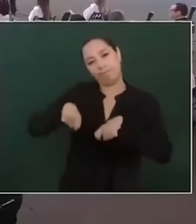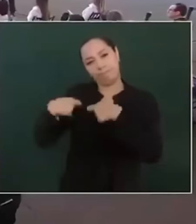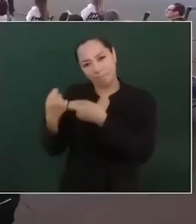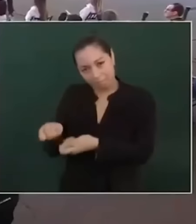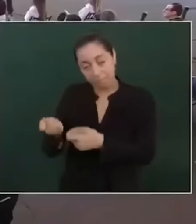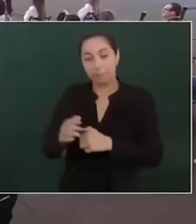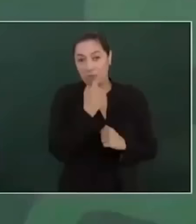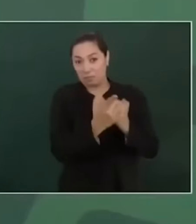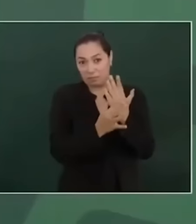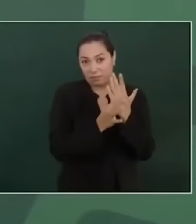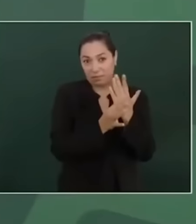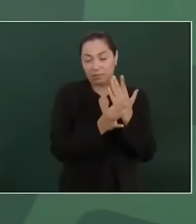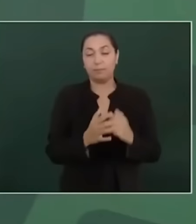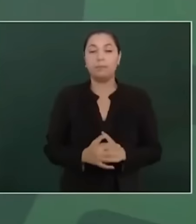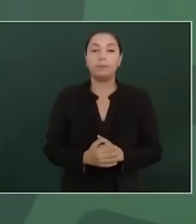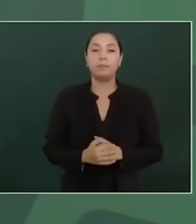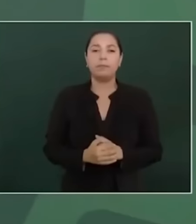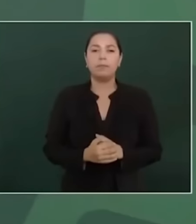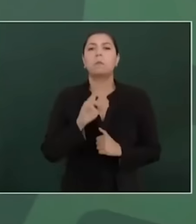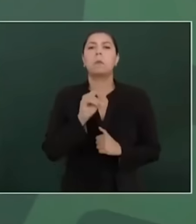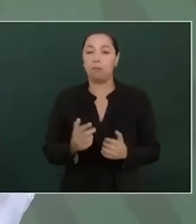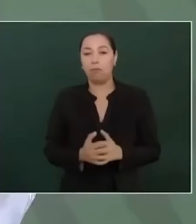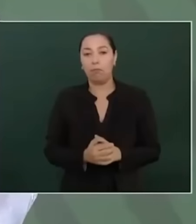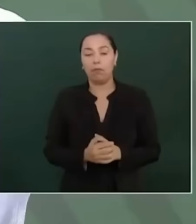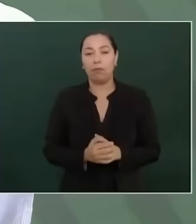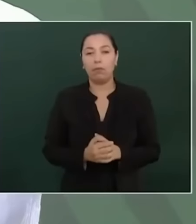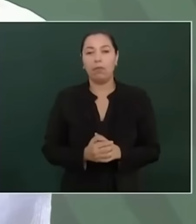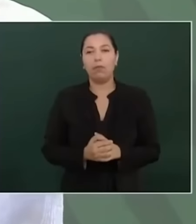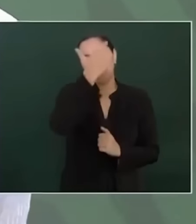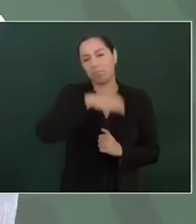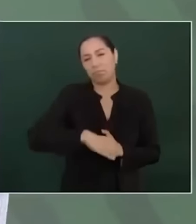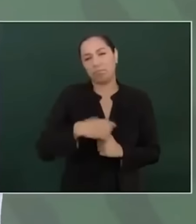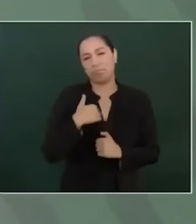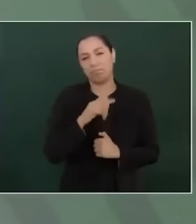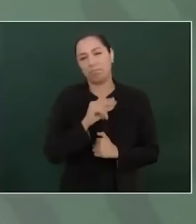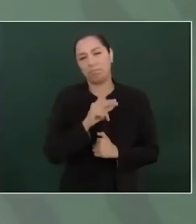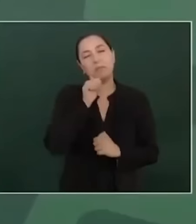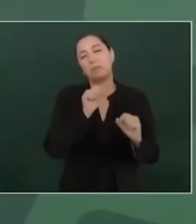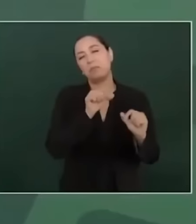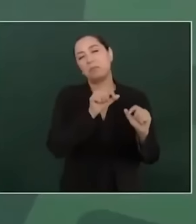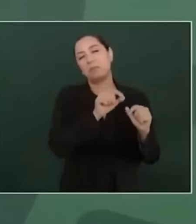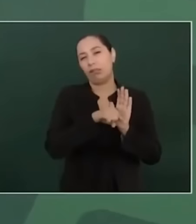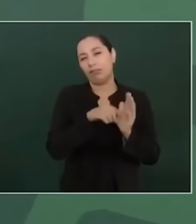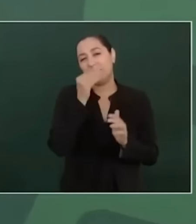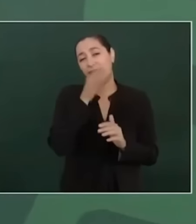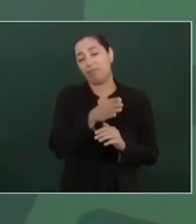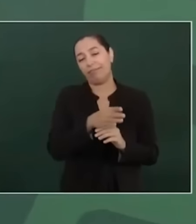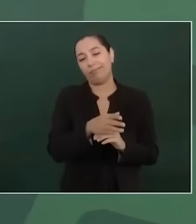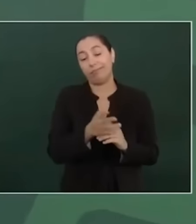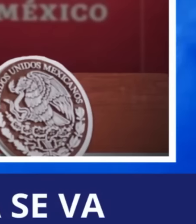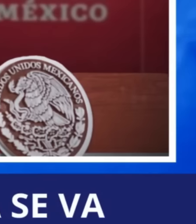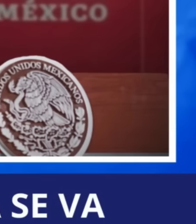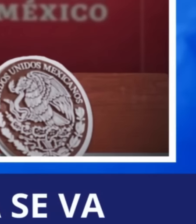Aunque algunos dicen que no es cierto no me conocen siempre actúa de mala fe Siempre